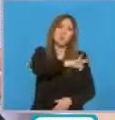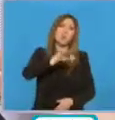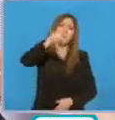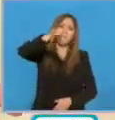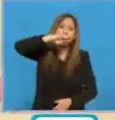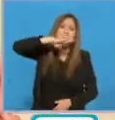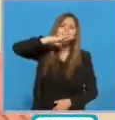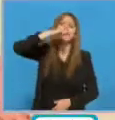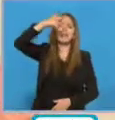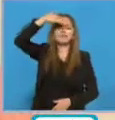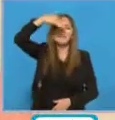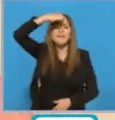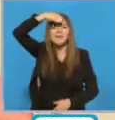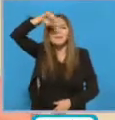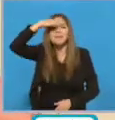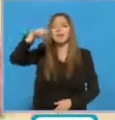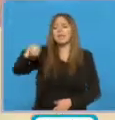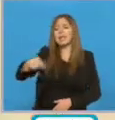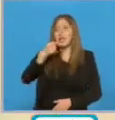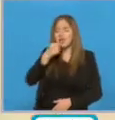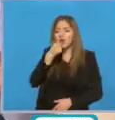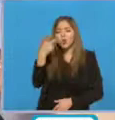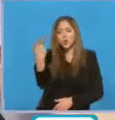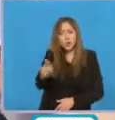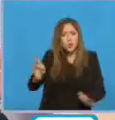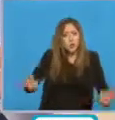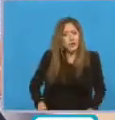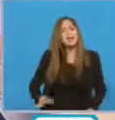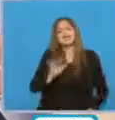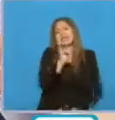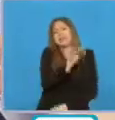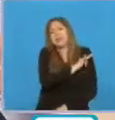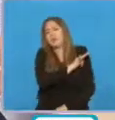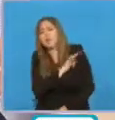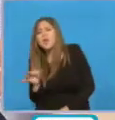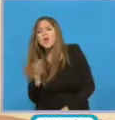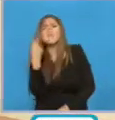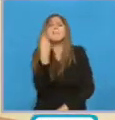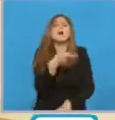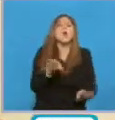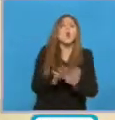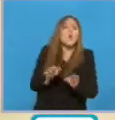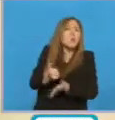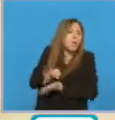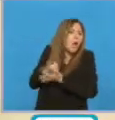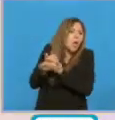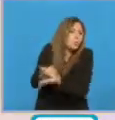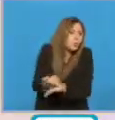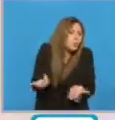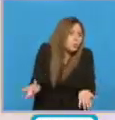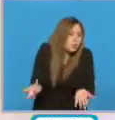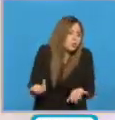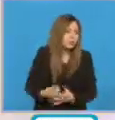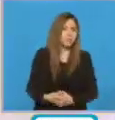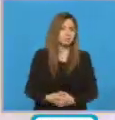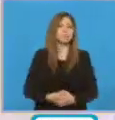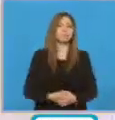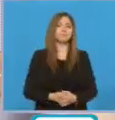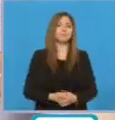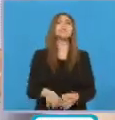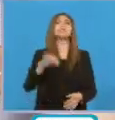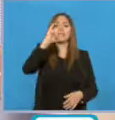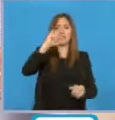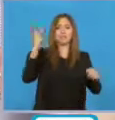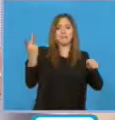un factor que le influya a los niños. sí puede pasar, pero no ¿cómo lo siempre. resuelves? Mira, pasa y no siempre. El problema es que